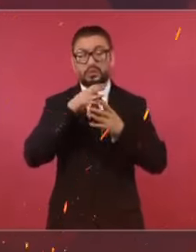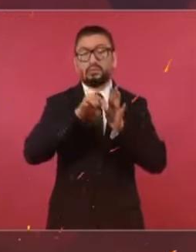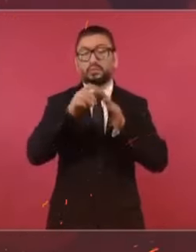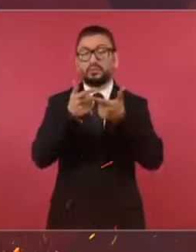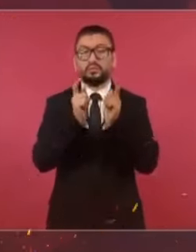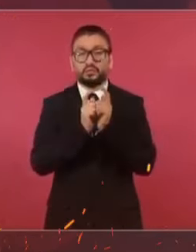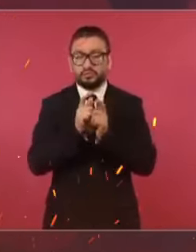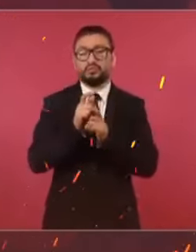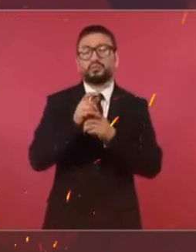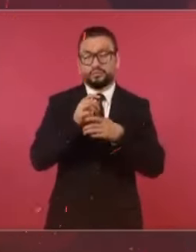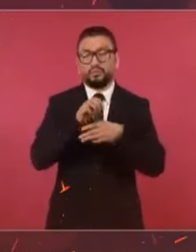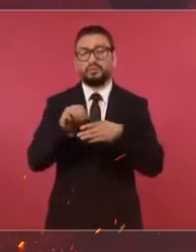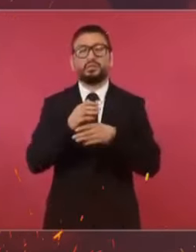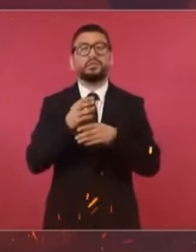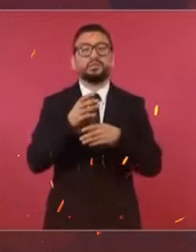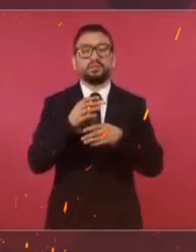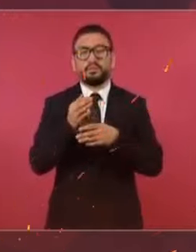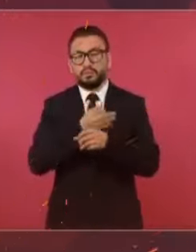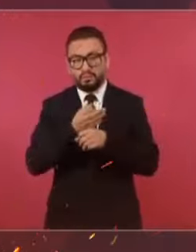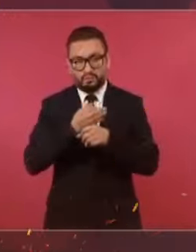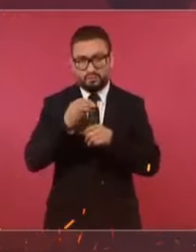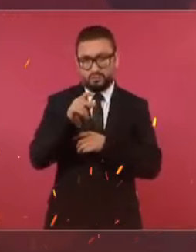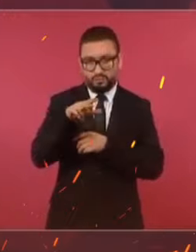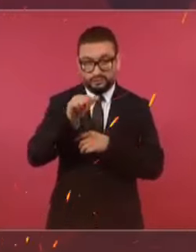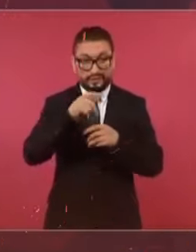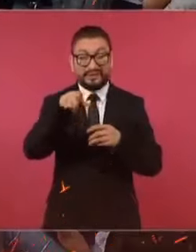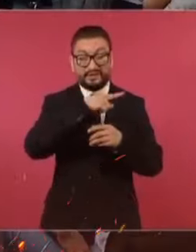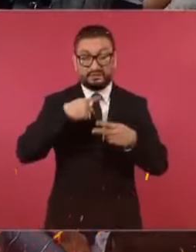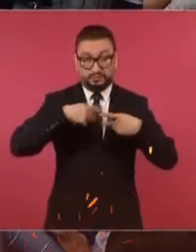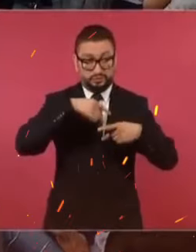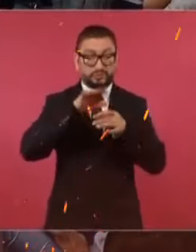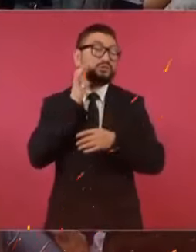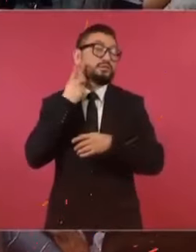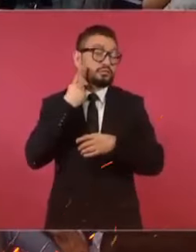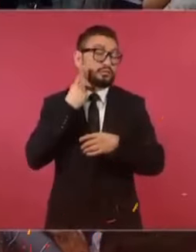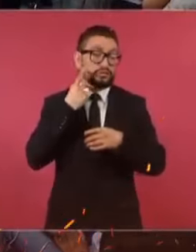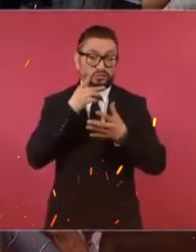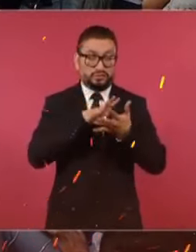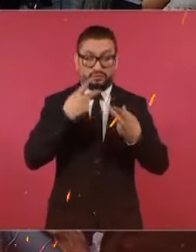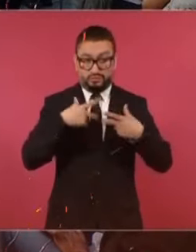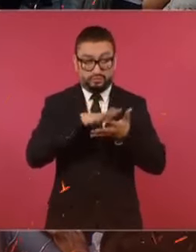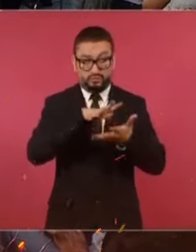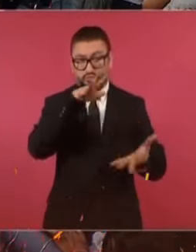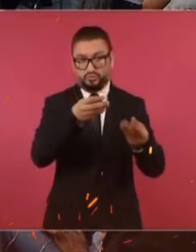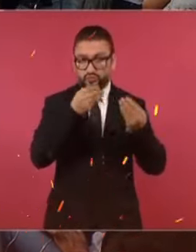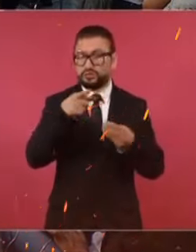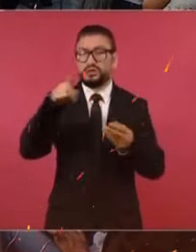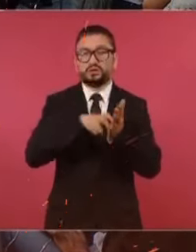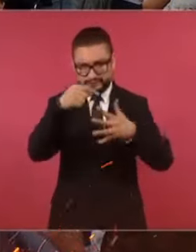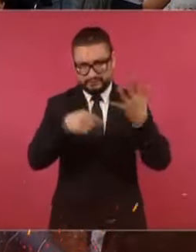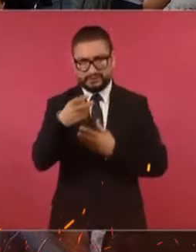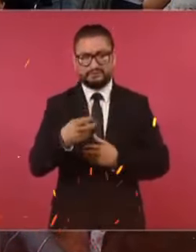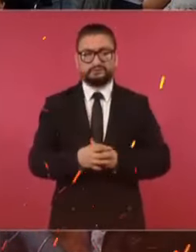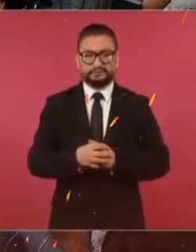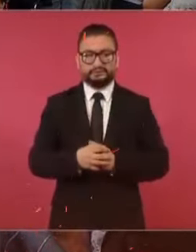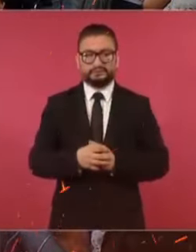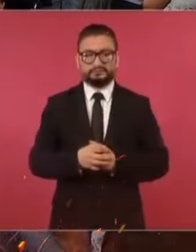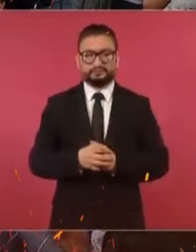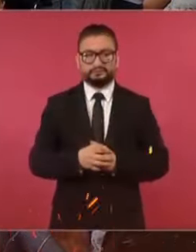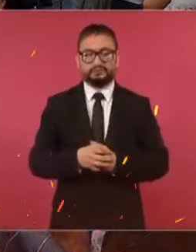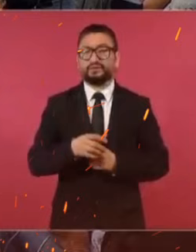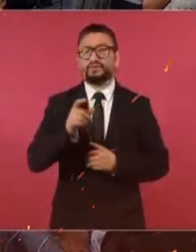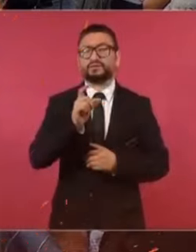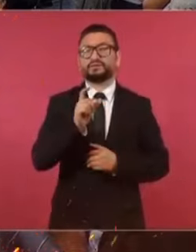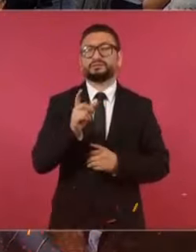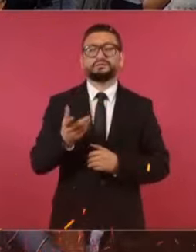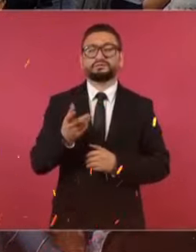Morena y sus aliados no tengan mayoría calificada en la Cámara de Diputados y no puedan reformar la Constitución. Entonces, cuando